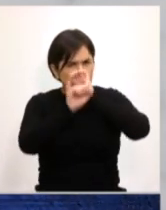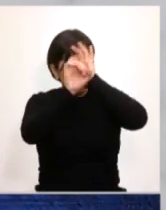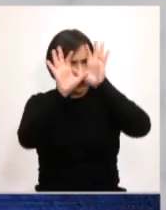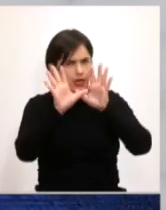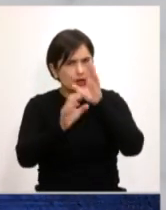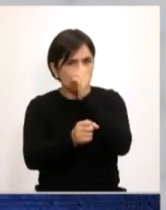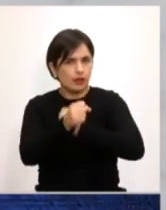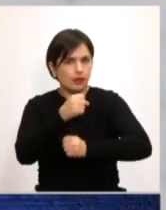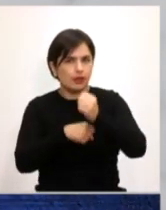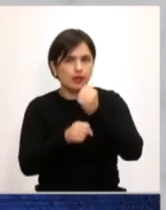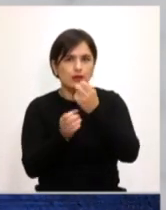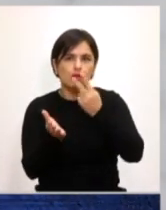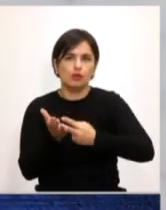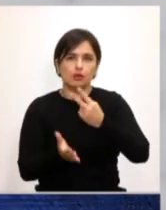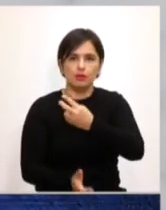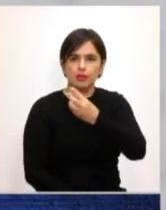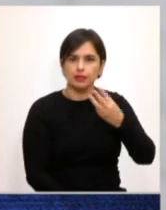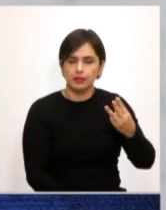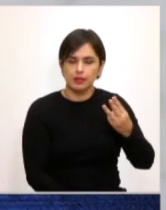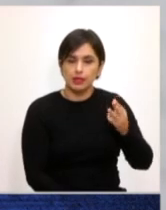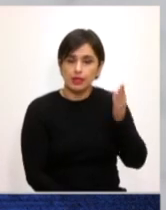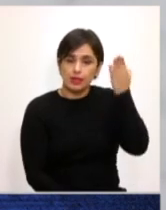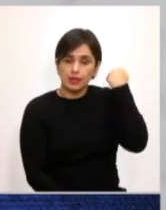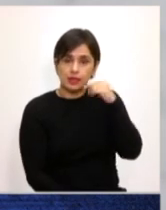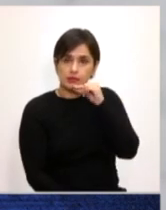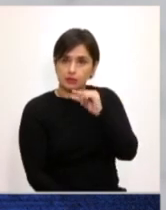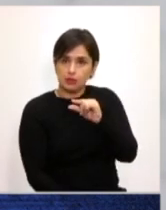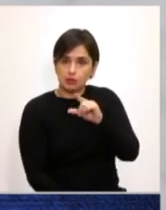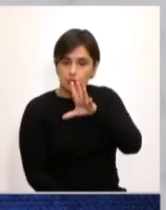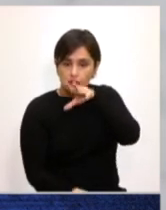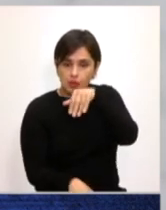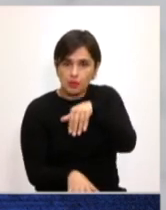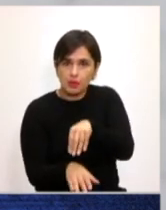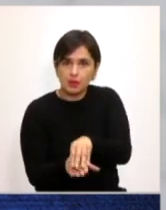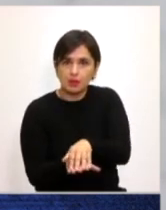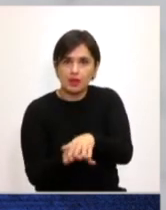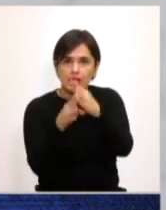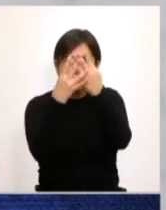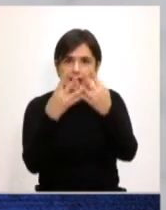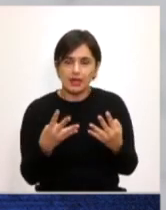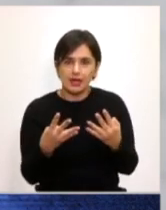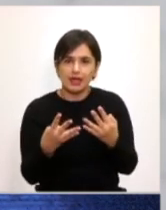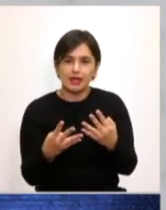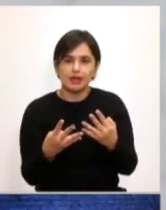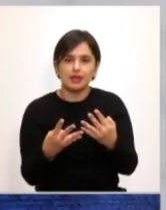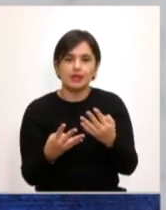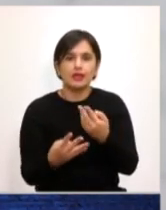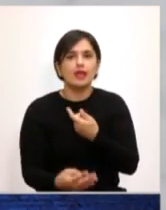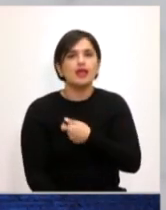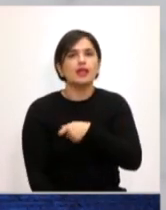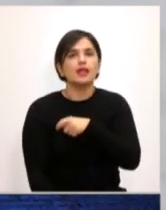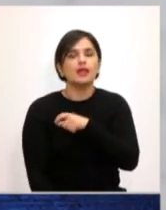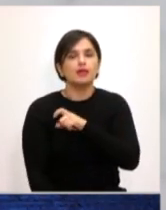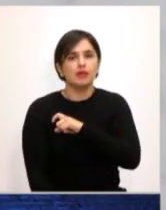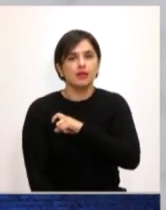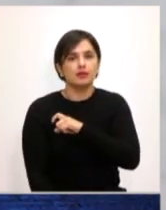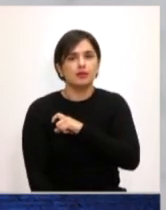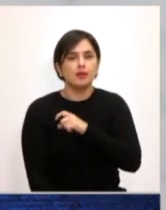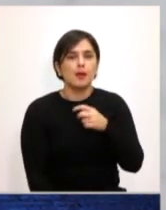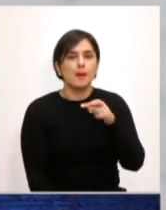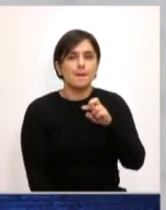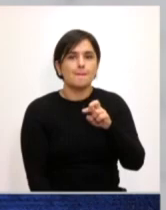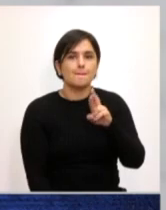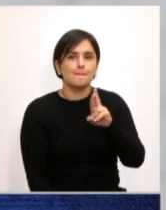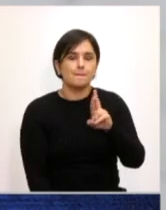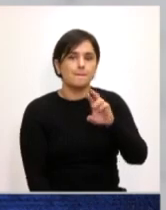año 2023 y recientemente nos hemos integrado a la Red Prehispánica de Lenguaje Claro vinculado a la